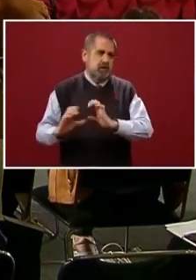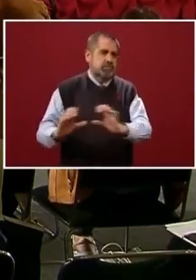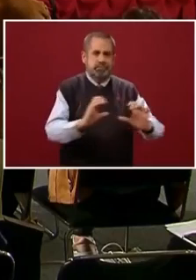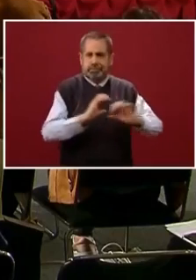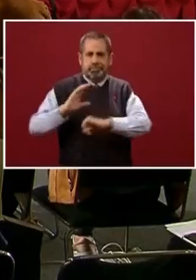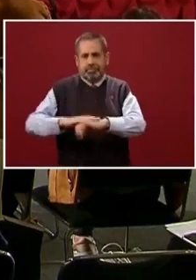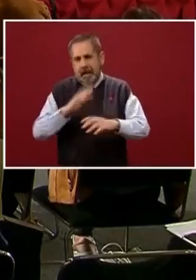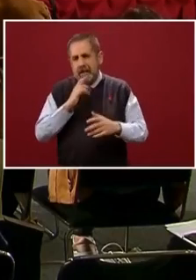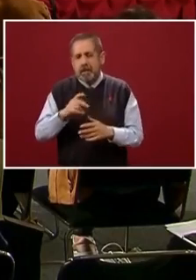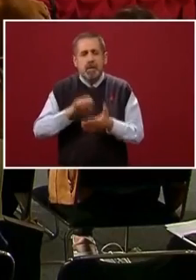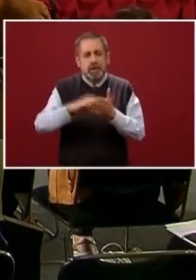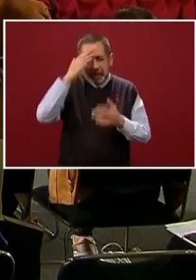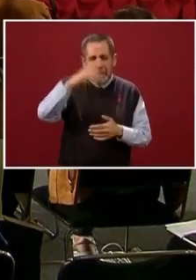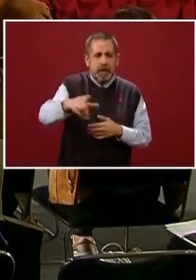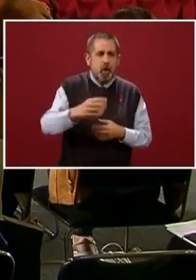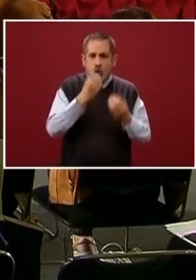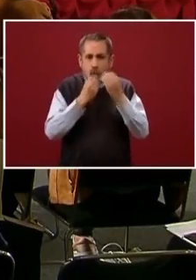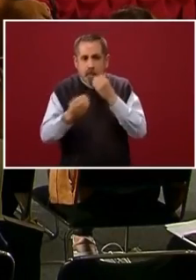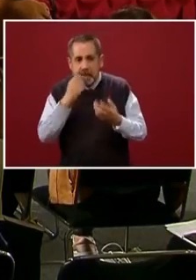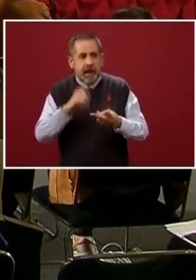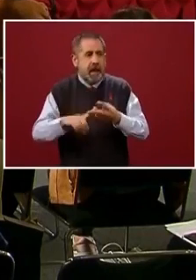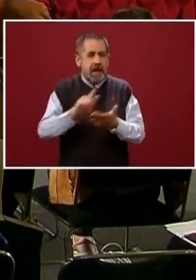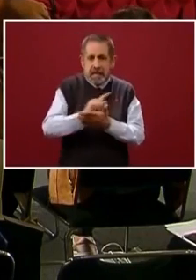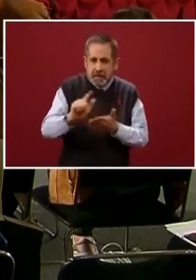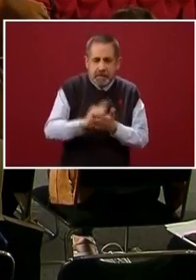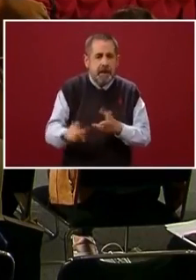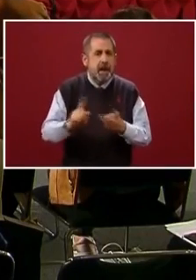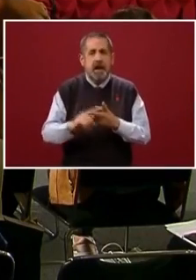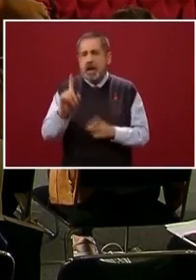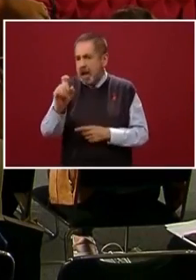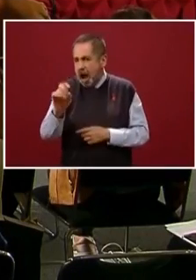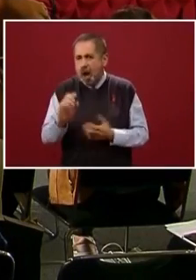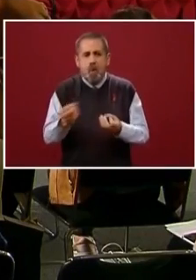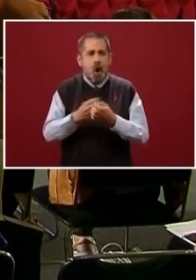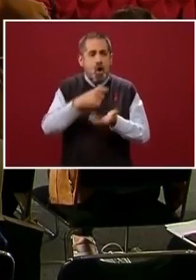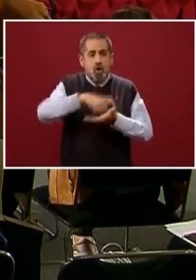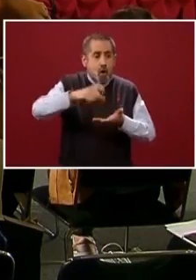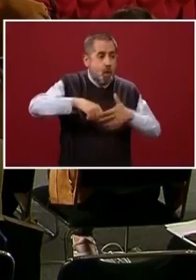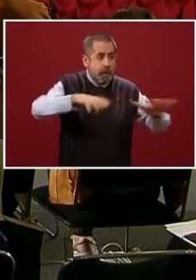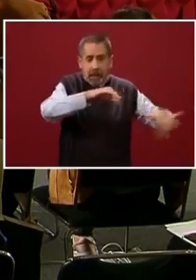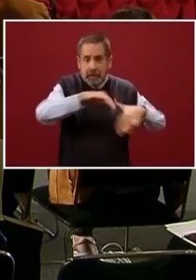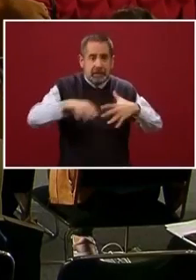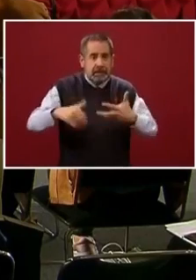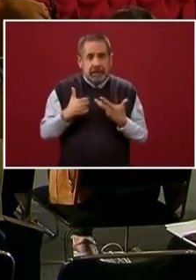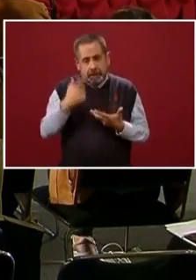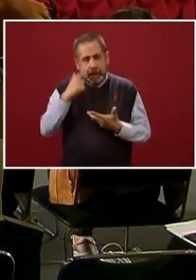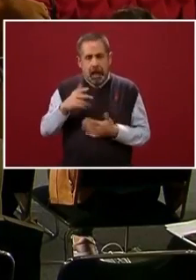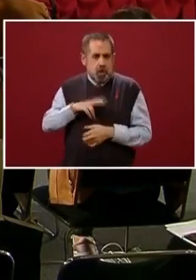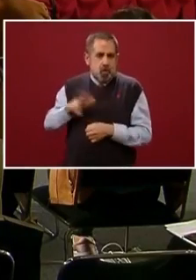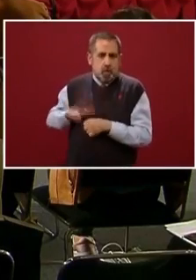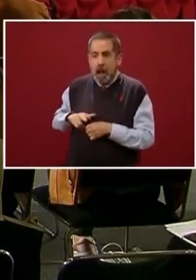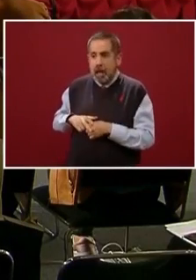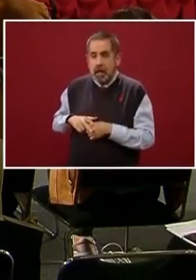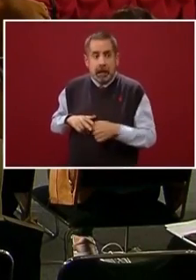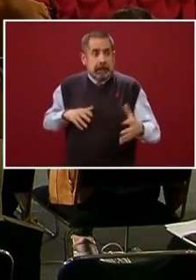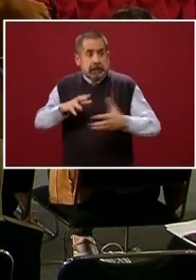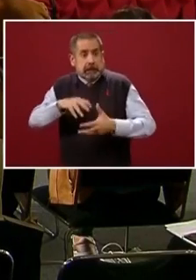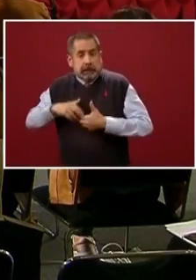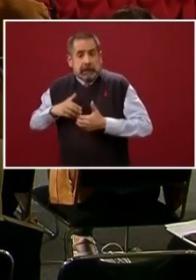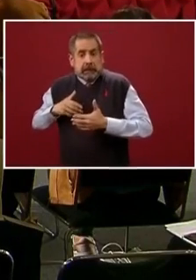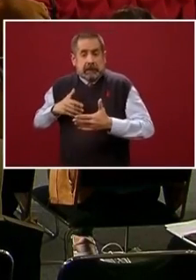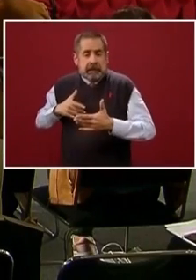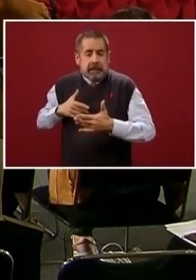limpia, el servicio de agua, el servicio de provisión de insumos generales para la vida diaria, y eso